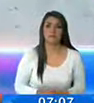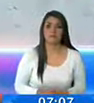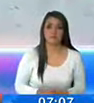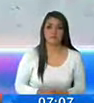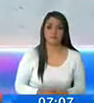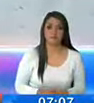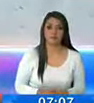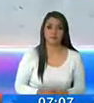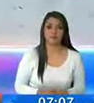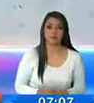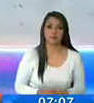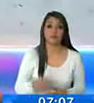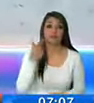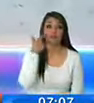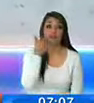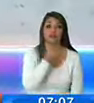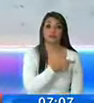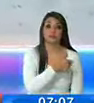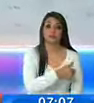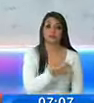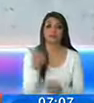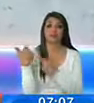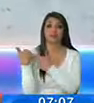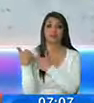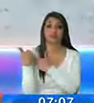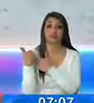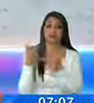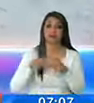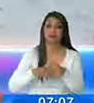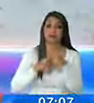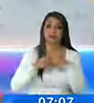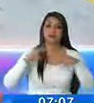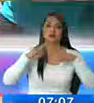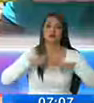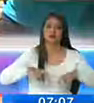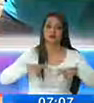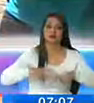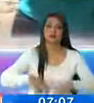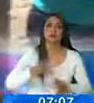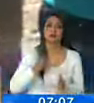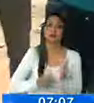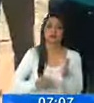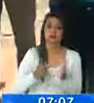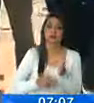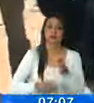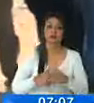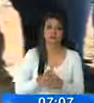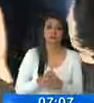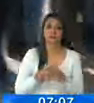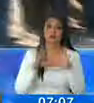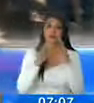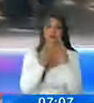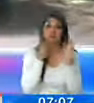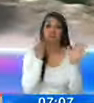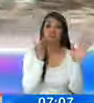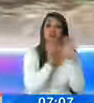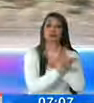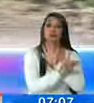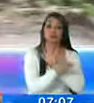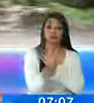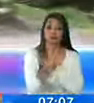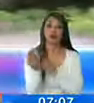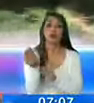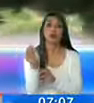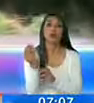vincular directamente a la fiscalía para que comience a hacer sus investigaciones. La denuncia de la desaparición fue colocada por los familiares de